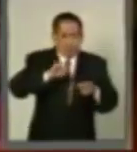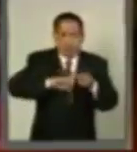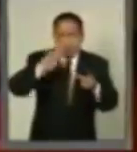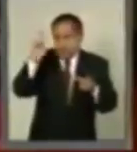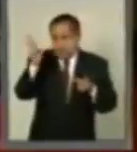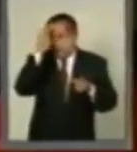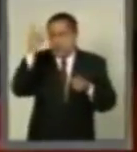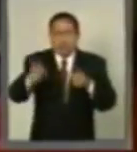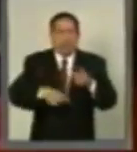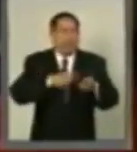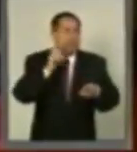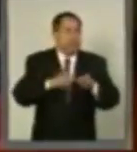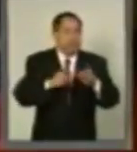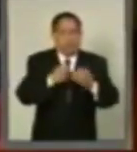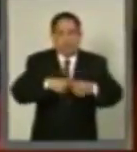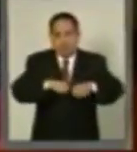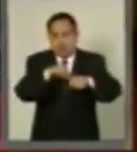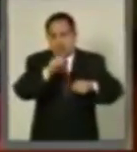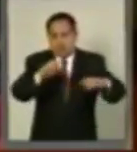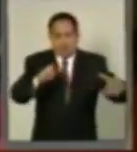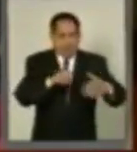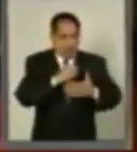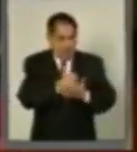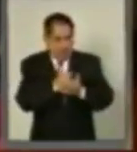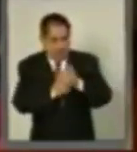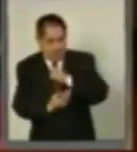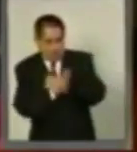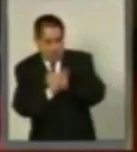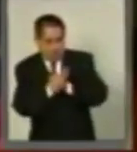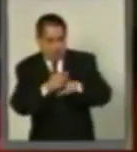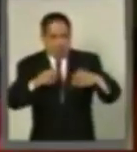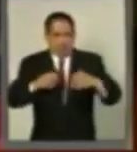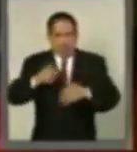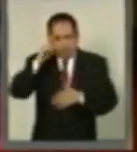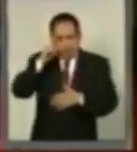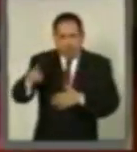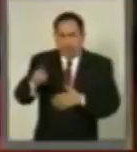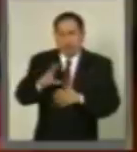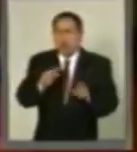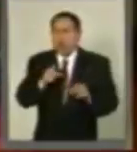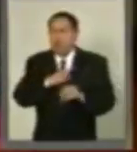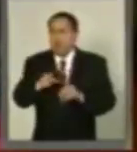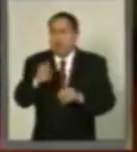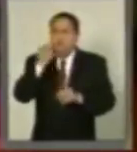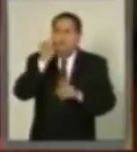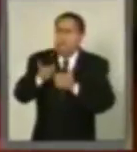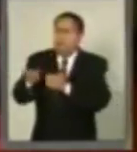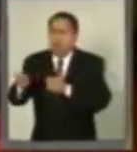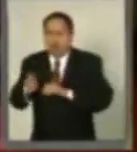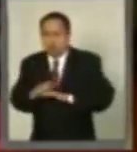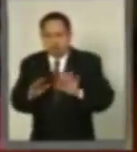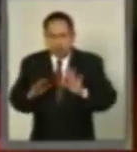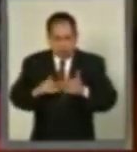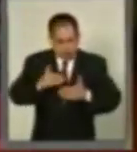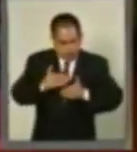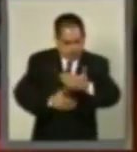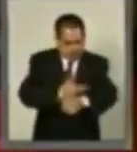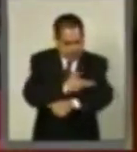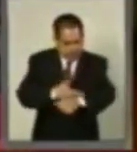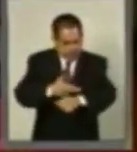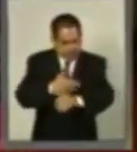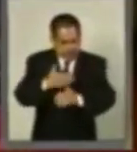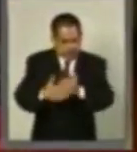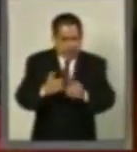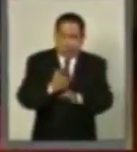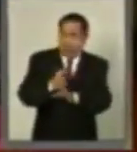universitarios, de la sociedad civil que nos ayudan para que no se tenga que llegar ni siquiera ese momento, sino se haga todo un proceso